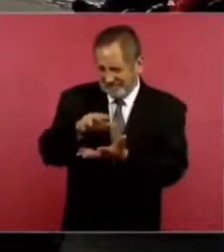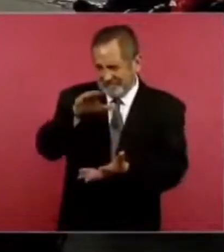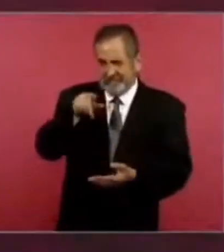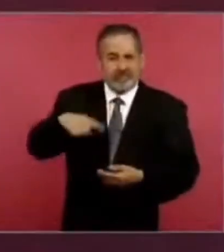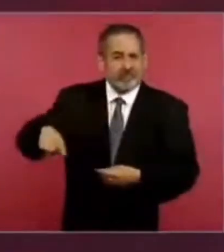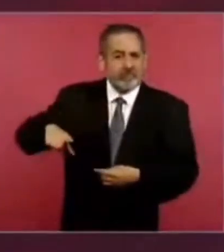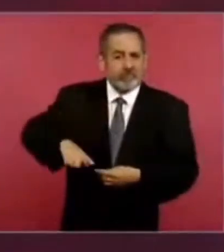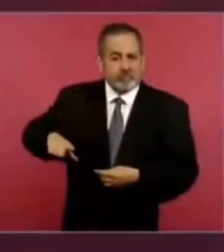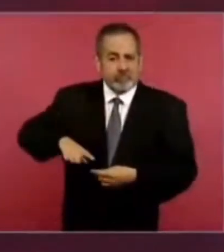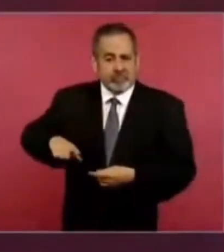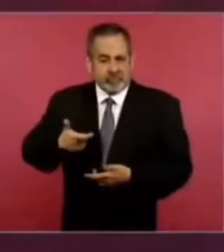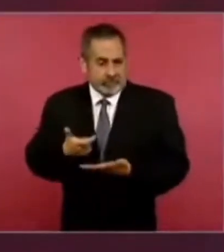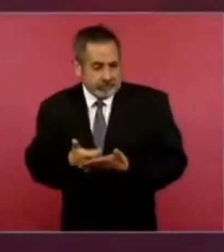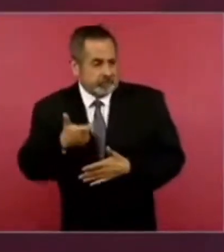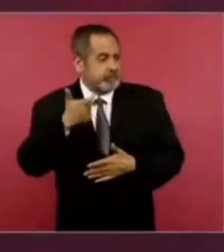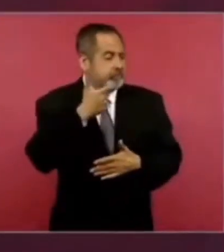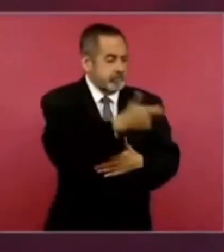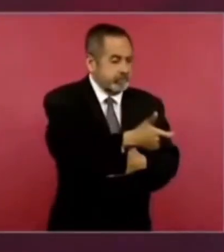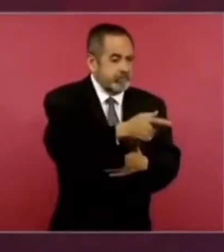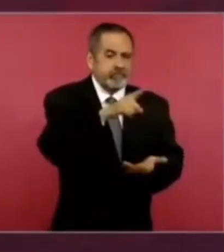se interesaron,